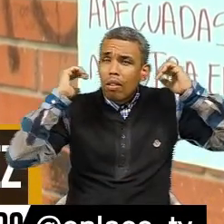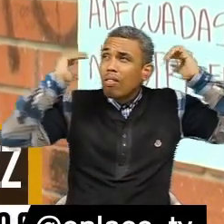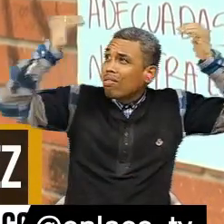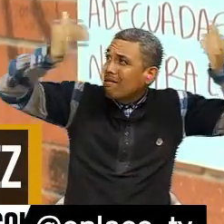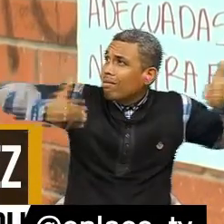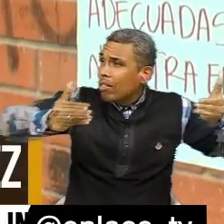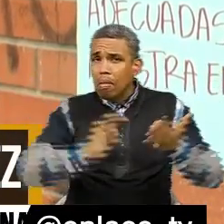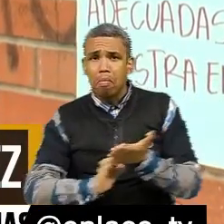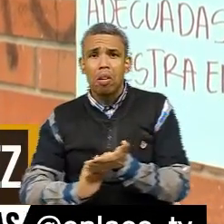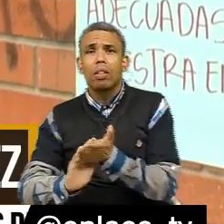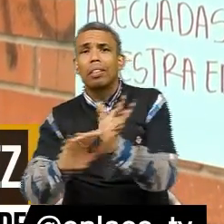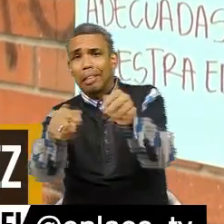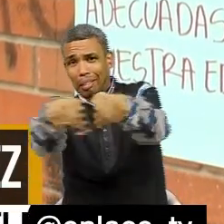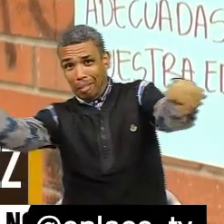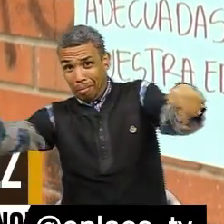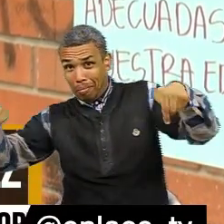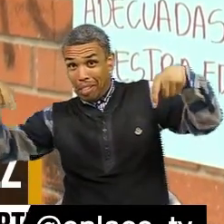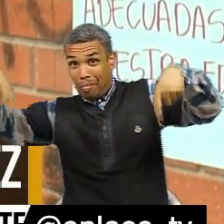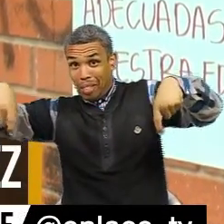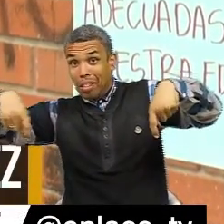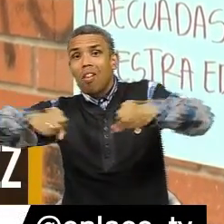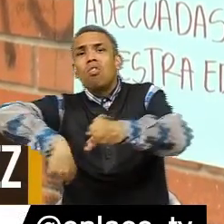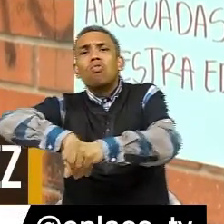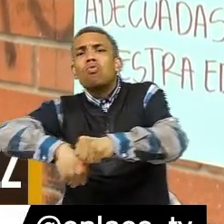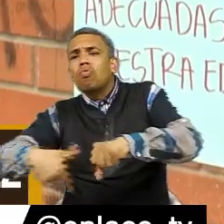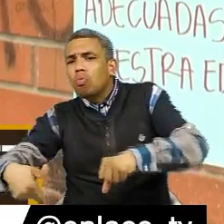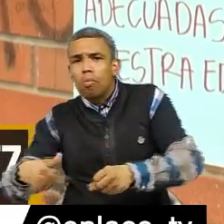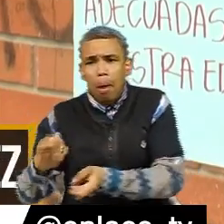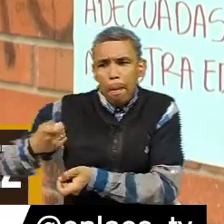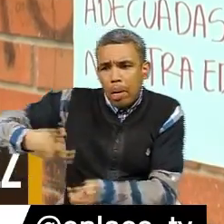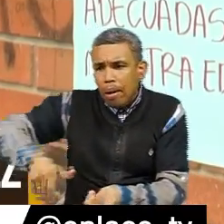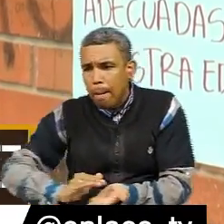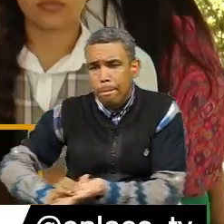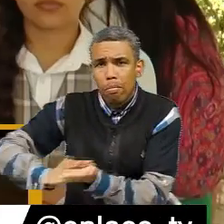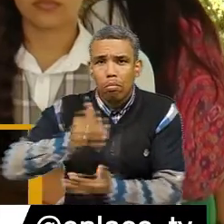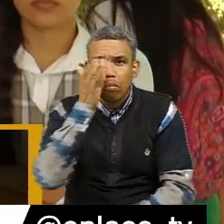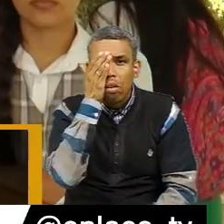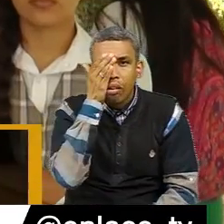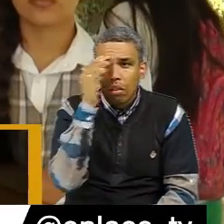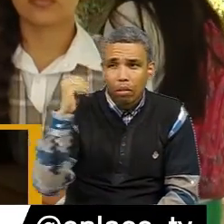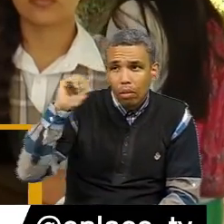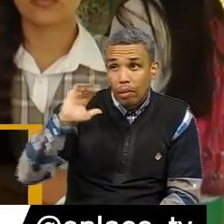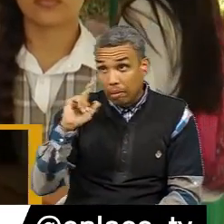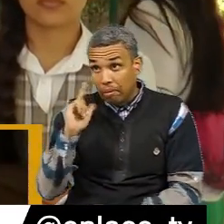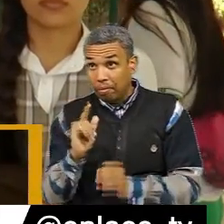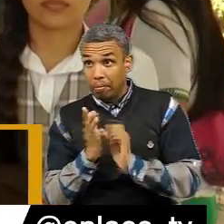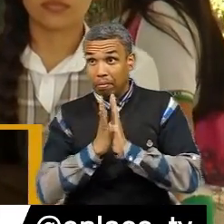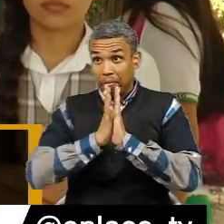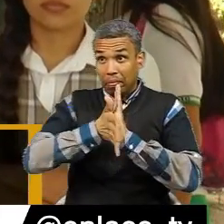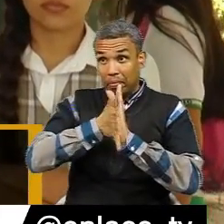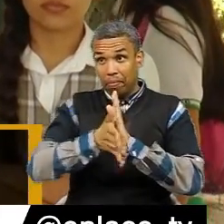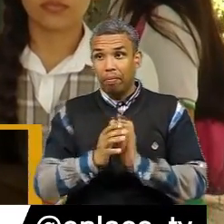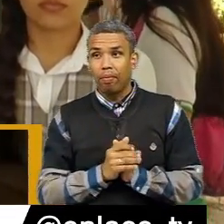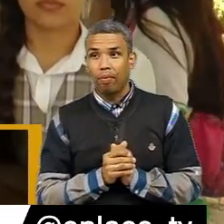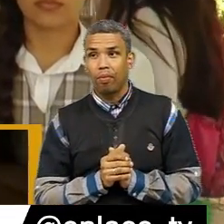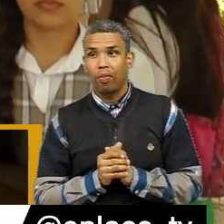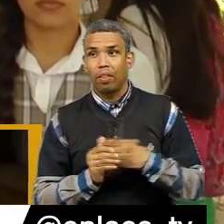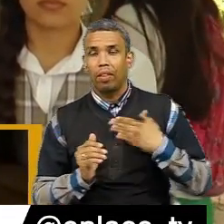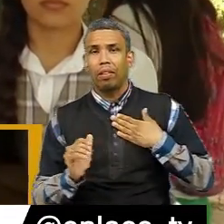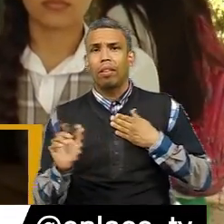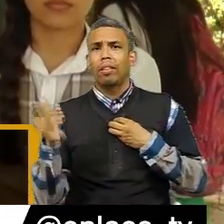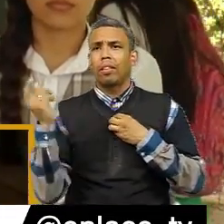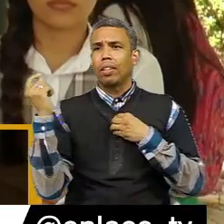la cancha de fútbol del Colegio Diego Hernández de Gallegos. Esto ha dicho el personero. Pues el rector nos hizo una rendición de cuenta ahorita